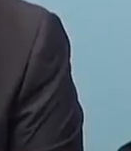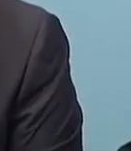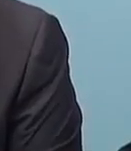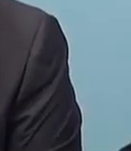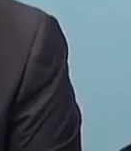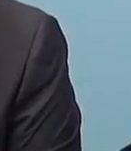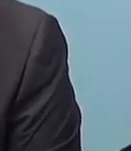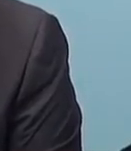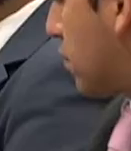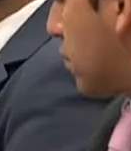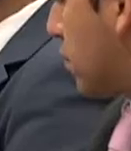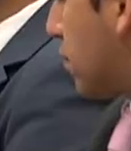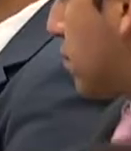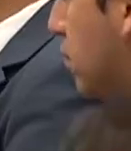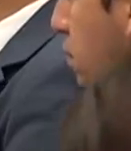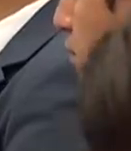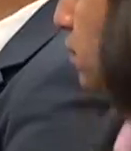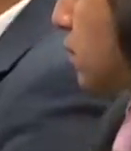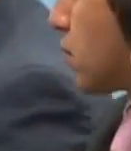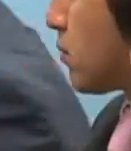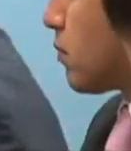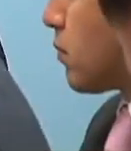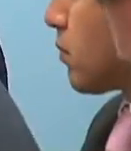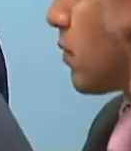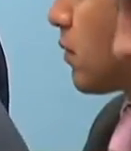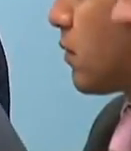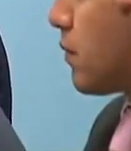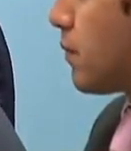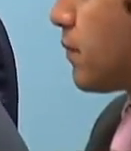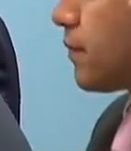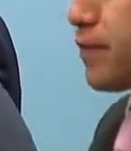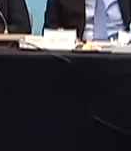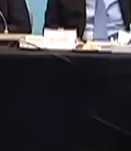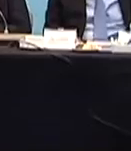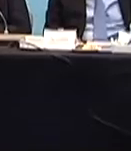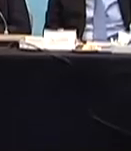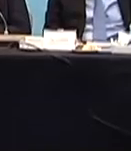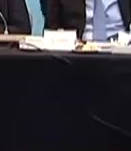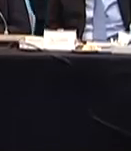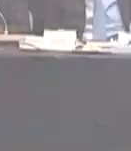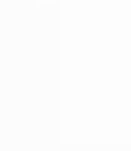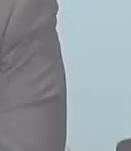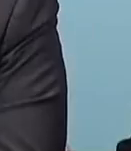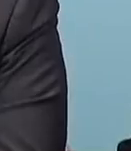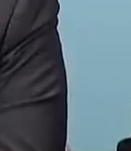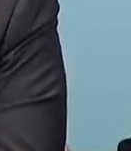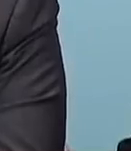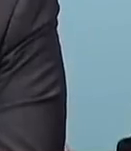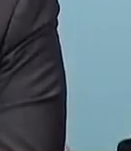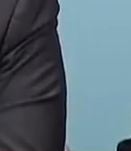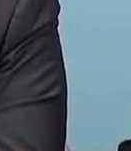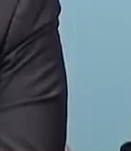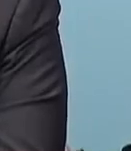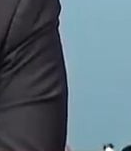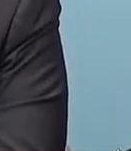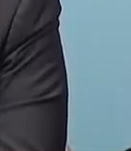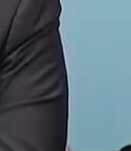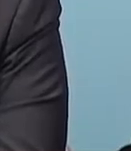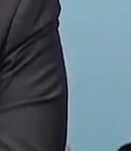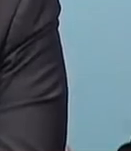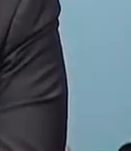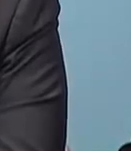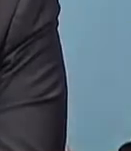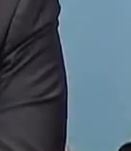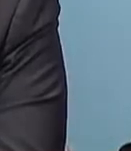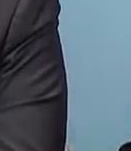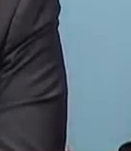Las zonas económicas especiales tendrán beneficios fiscales para las zonas más rezagadas del país. Eso estamos trabajando sobre